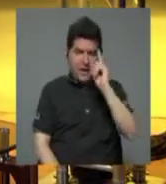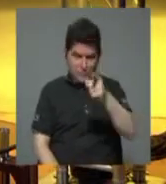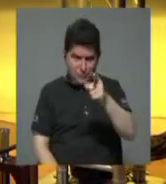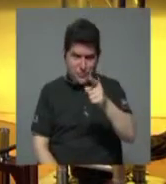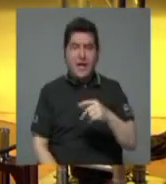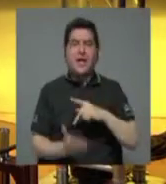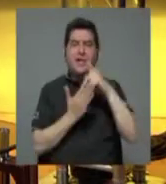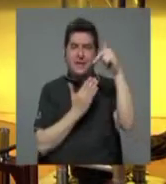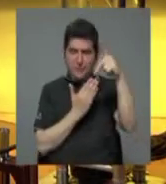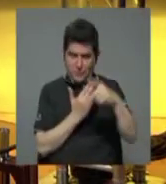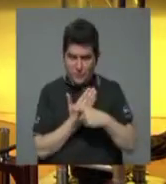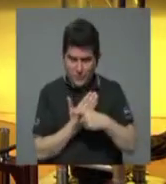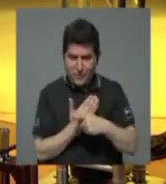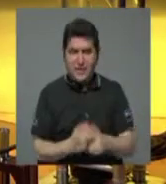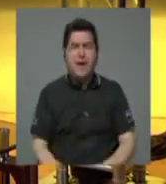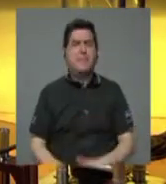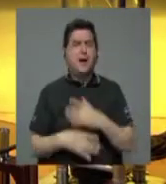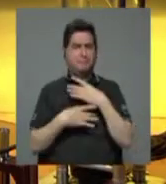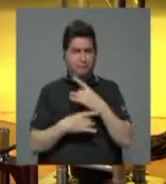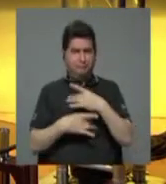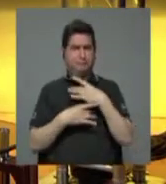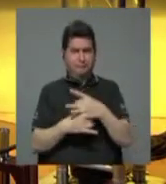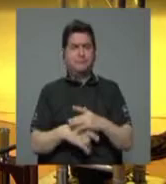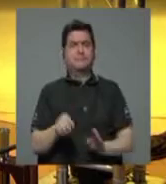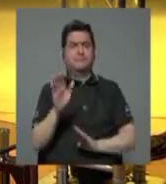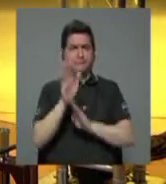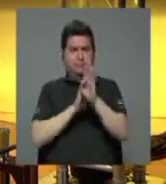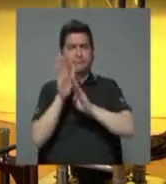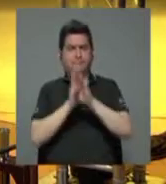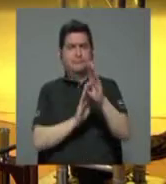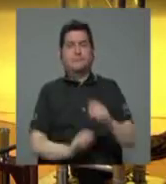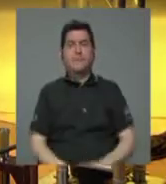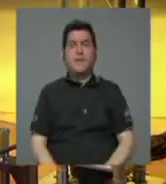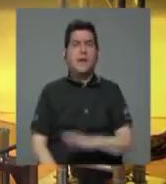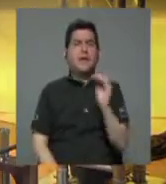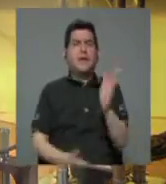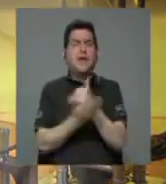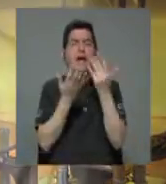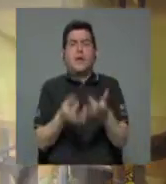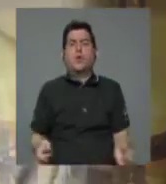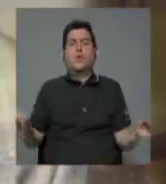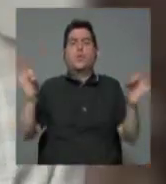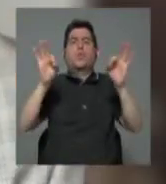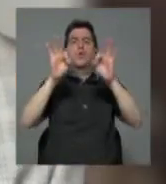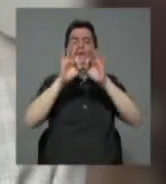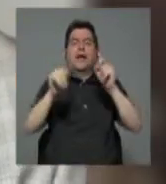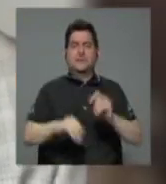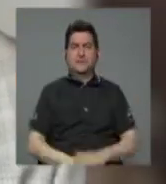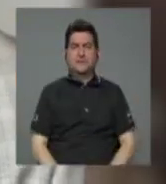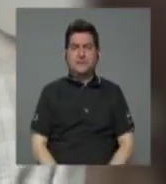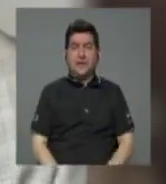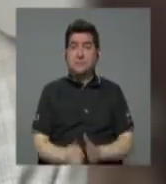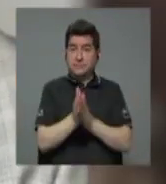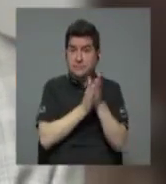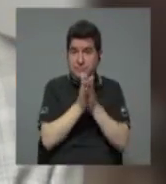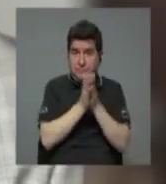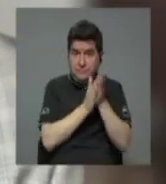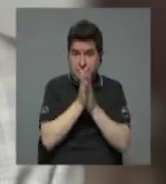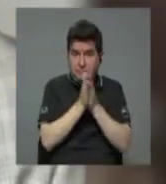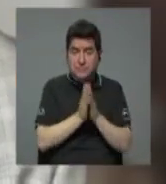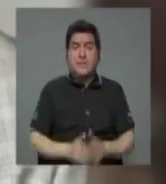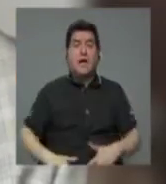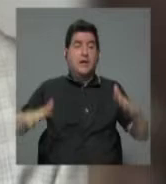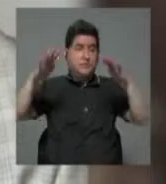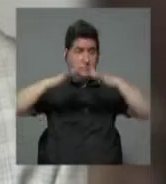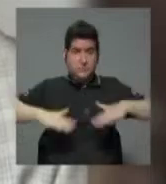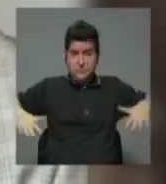su programa tan interesante que desarrollan, y algo muy importante, y es aprovechar las instancias